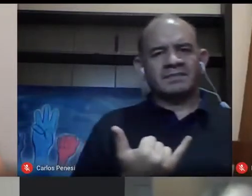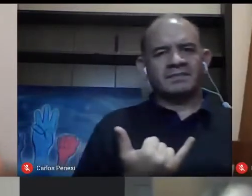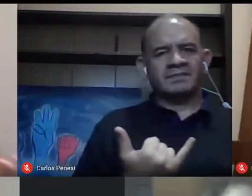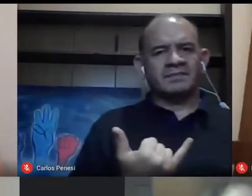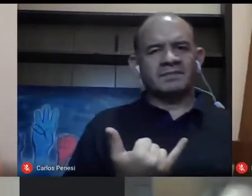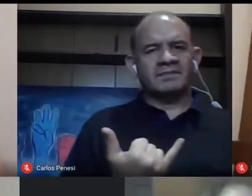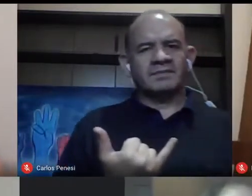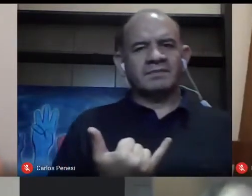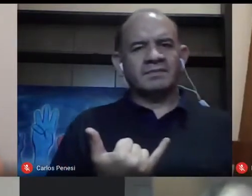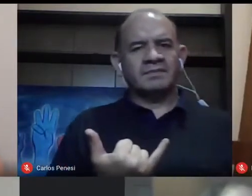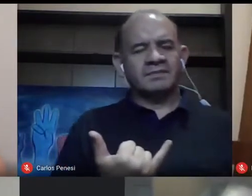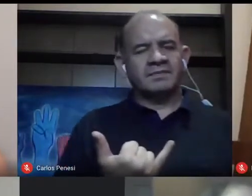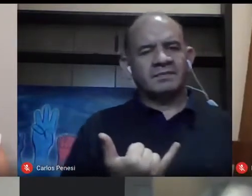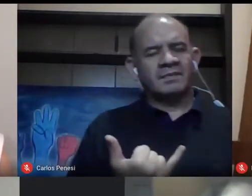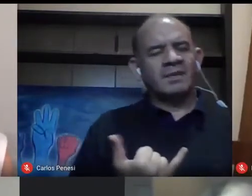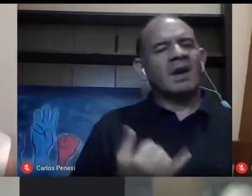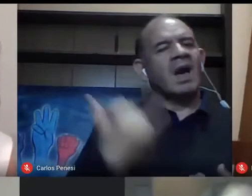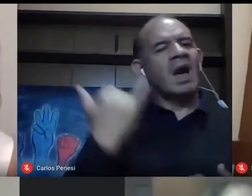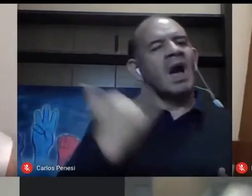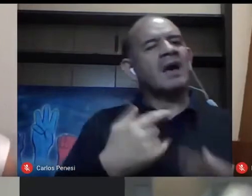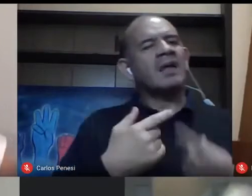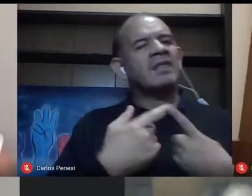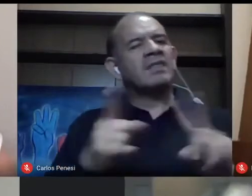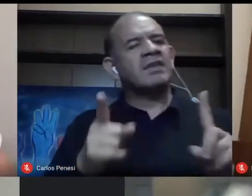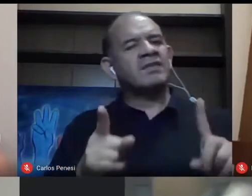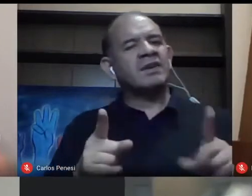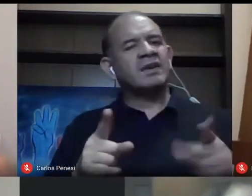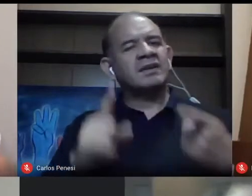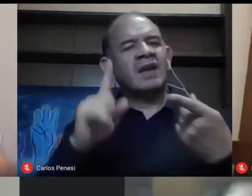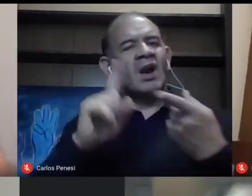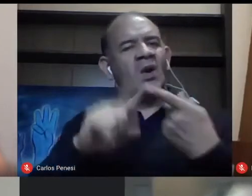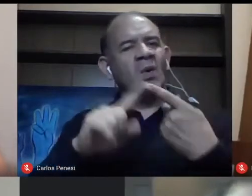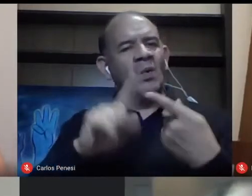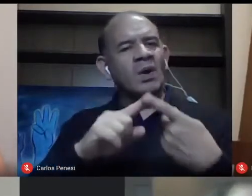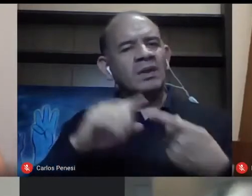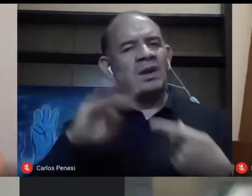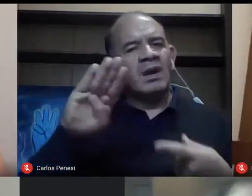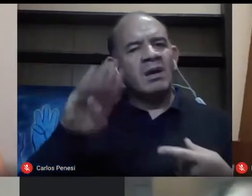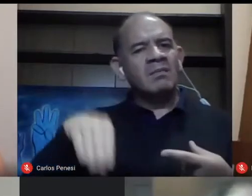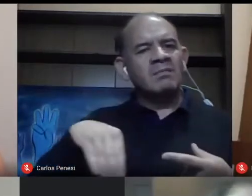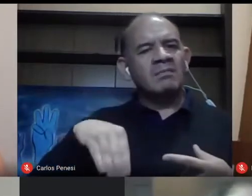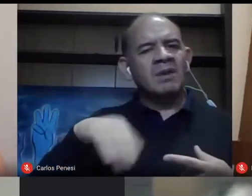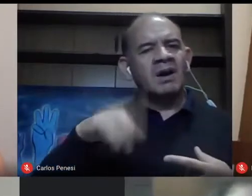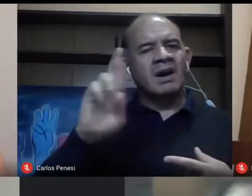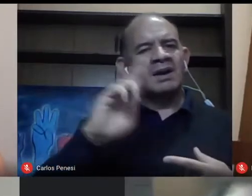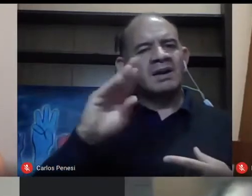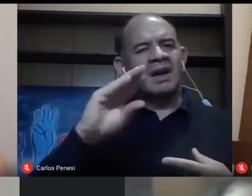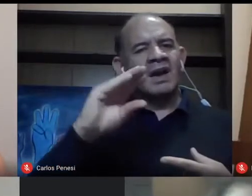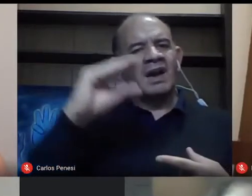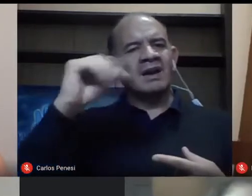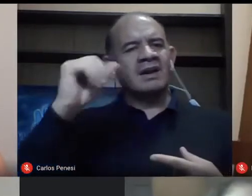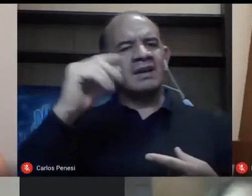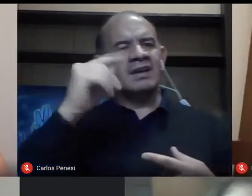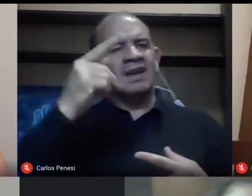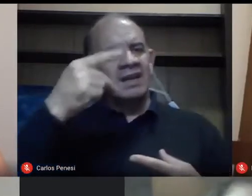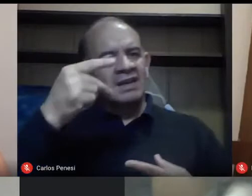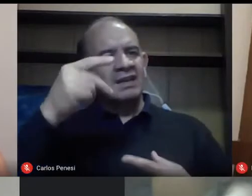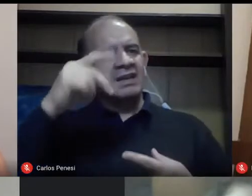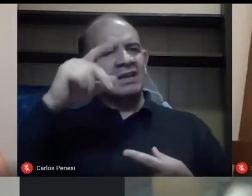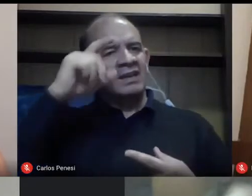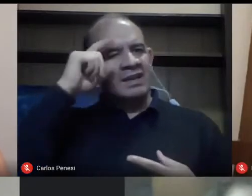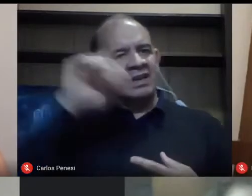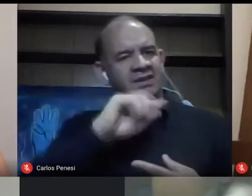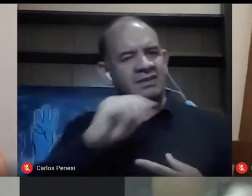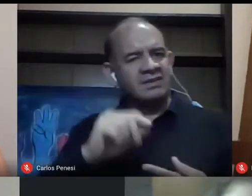digamos, que se contemplan en el Tratado de Marrakech y específicamente en la ley argentina, y en el deseo de consulta de